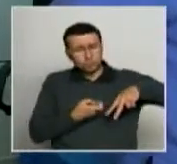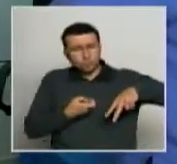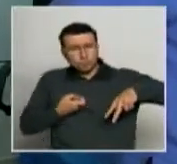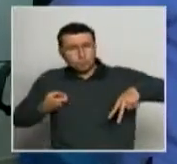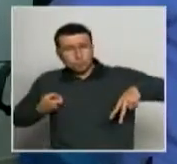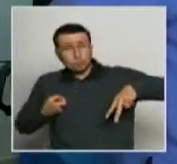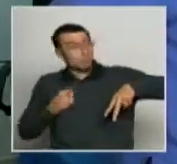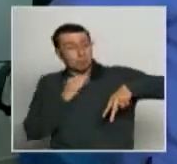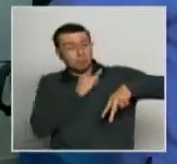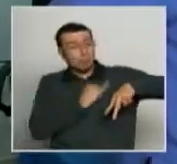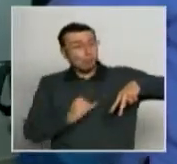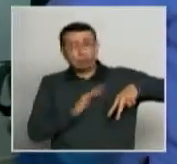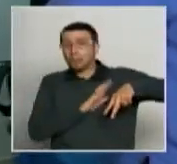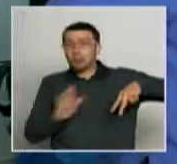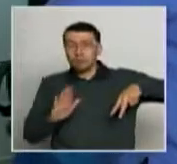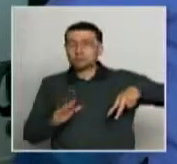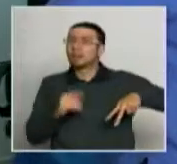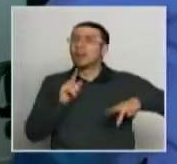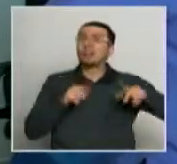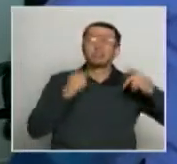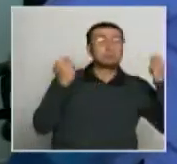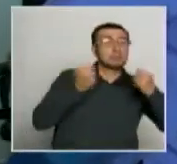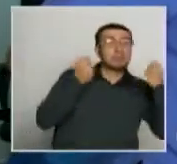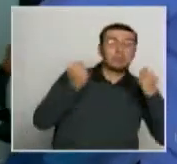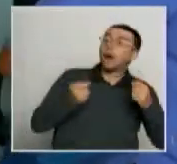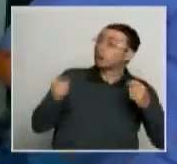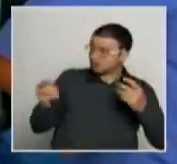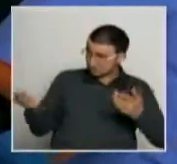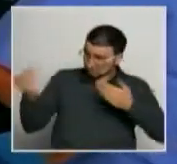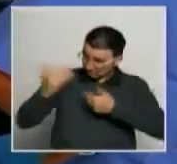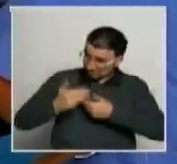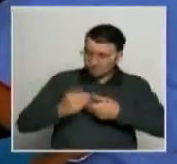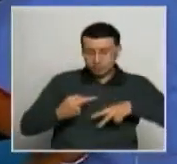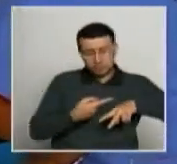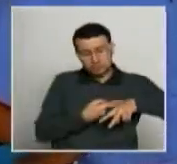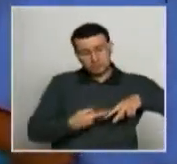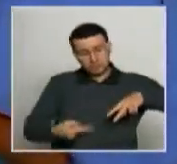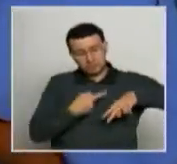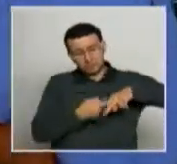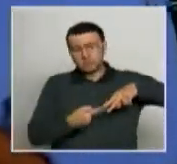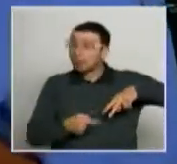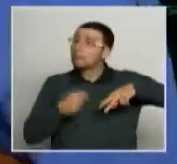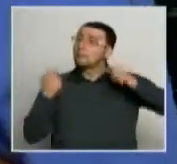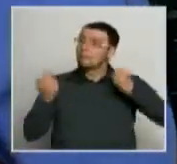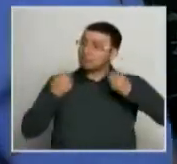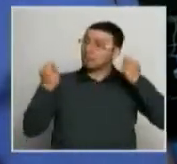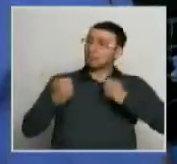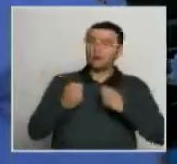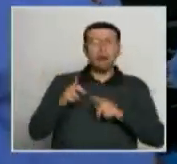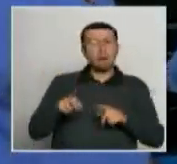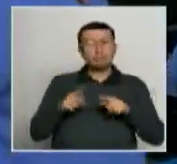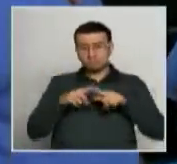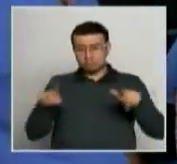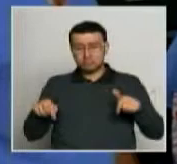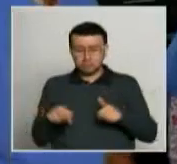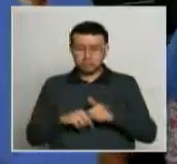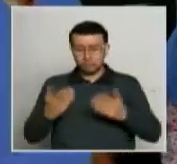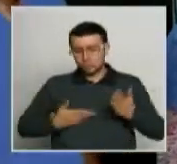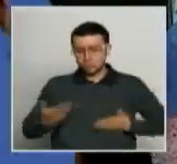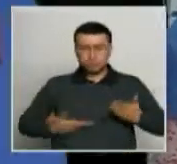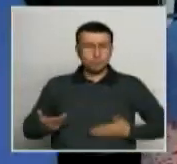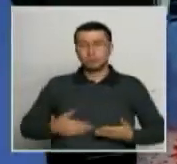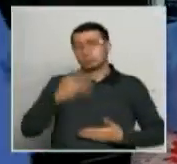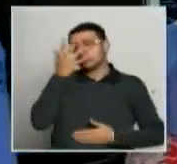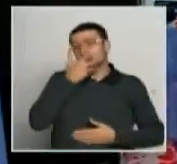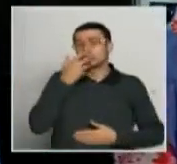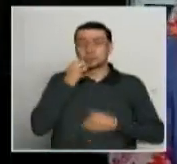garaje. Entonces le quitamos las venitas, tratamiento, le inyectamos las venas. Y eso ya lo ofrecen en centros estéticos, hasta